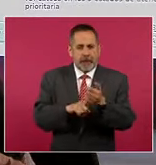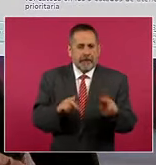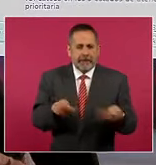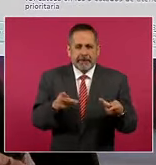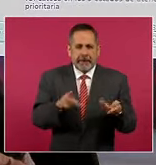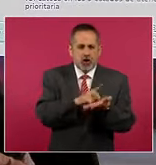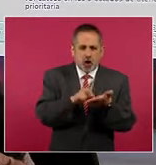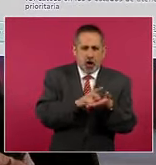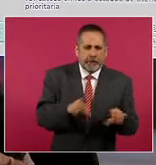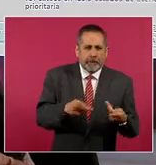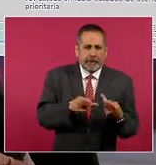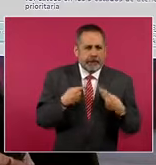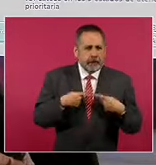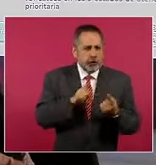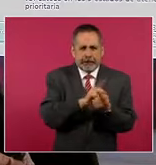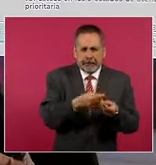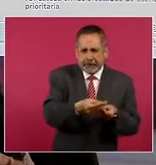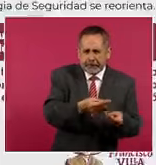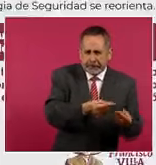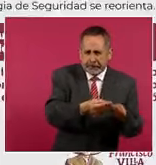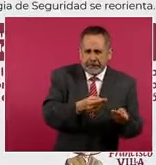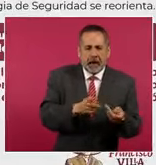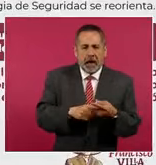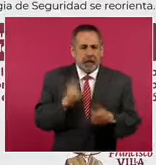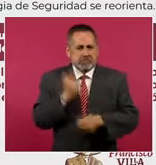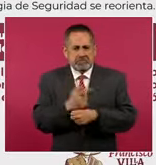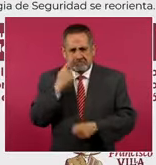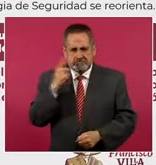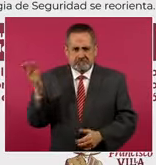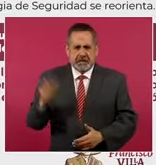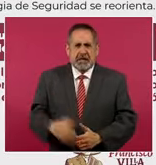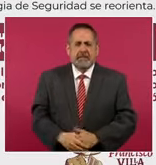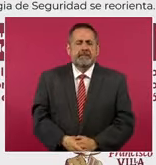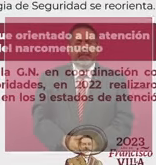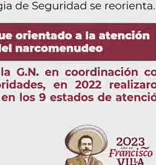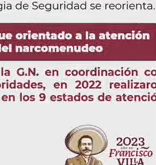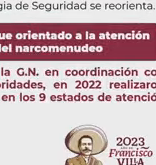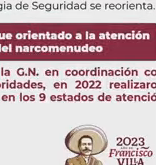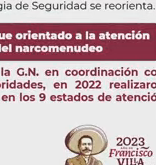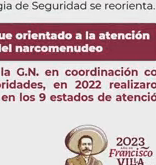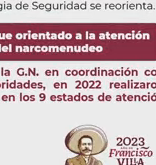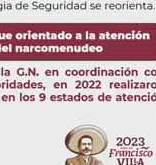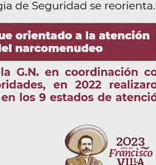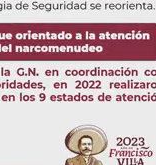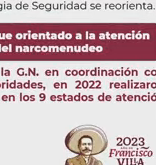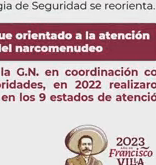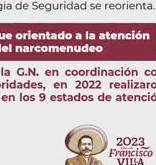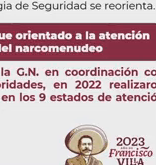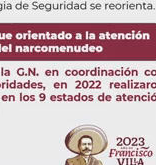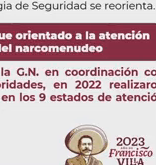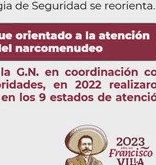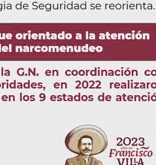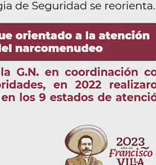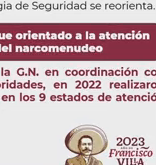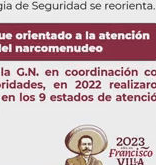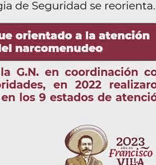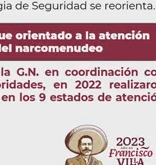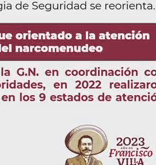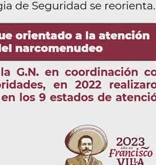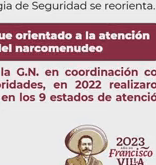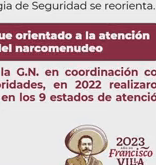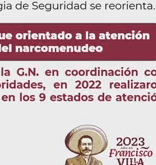bueno, la estrategia de seguridad pública se enfocó por instrucciones del señor presidente a